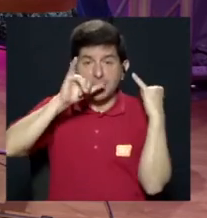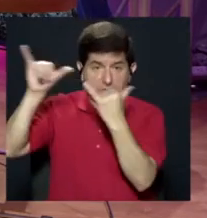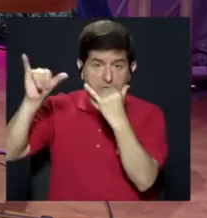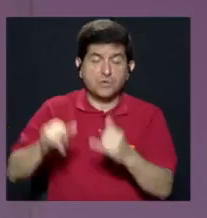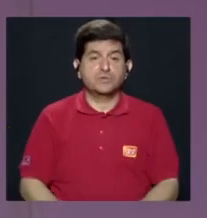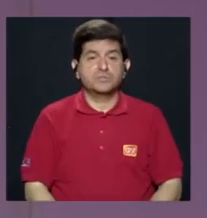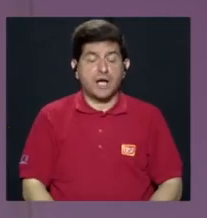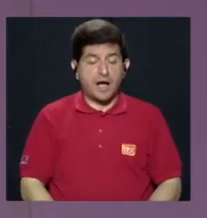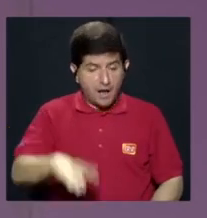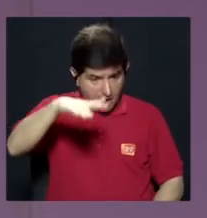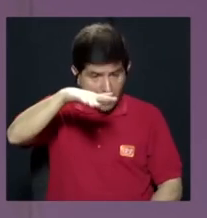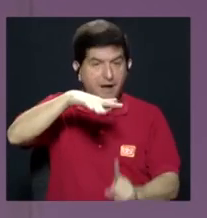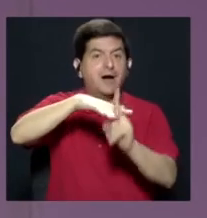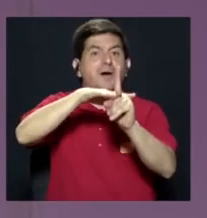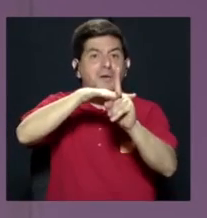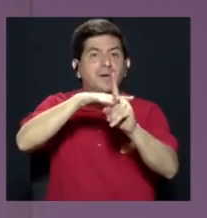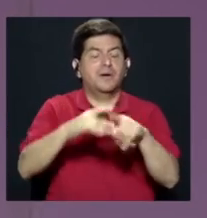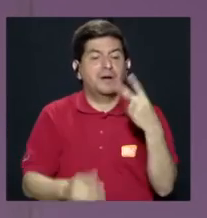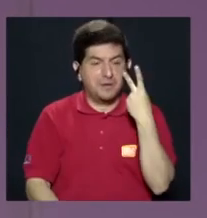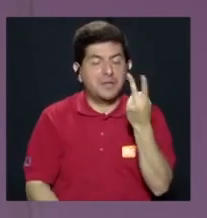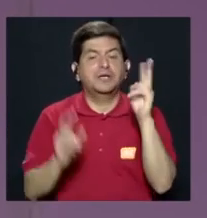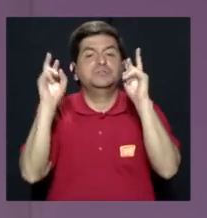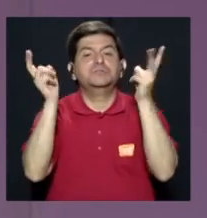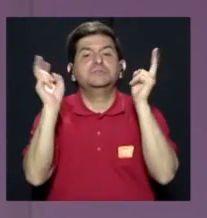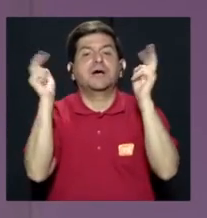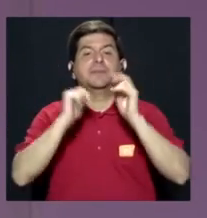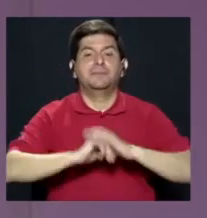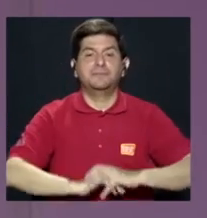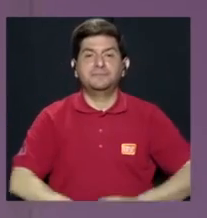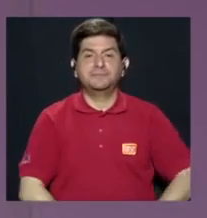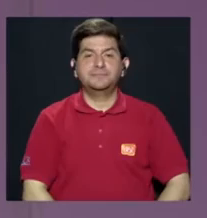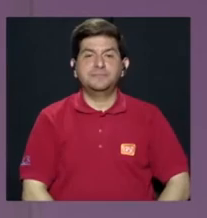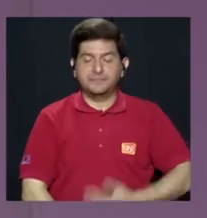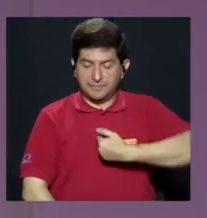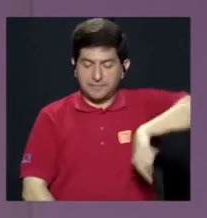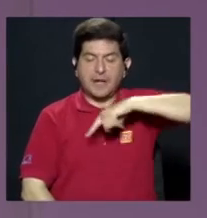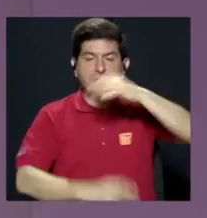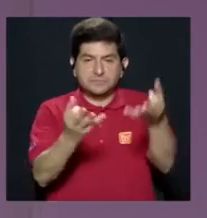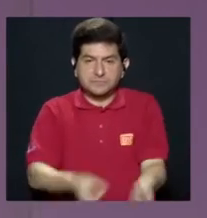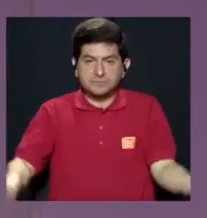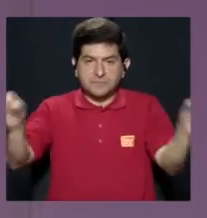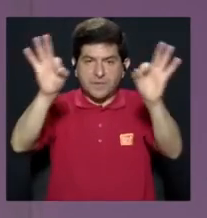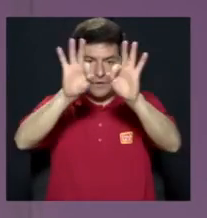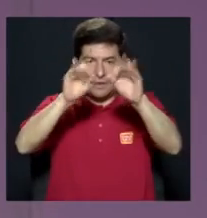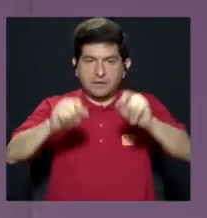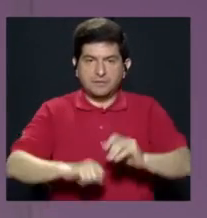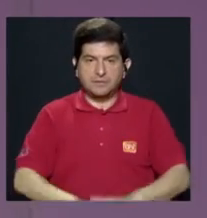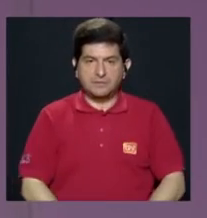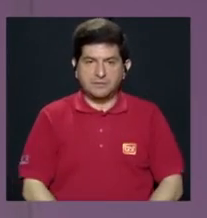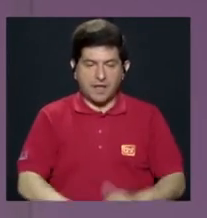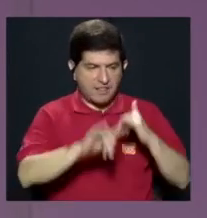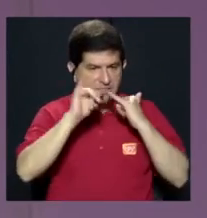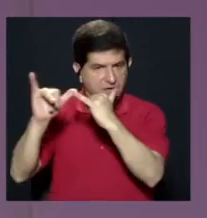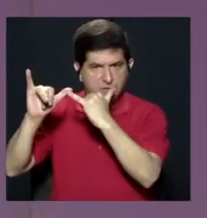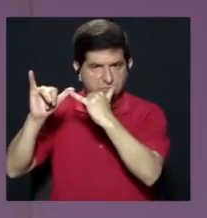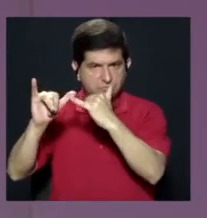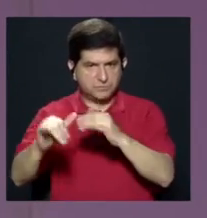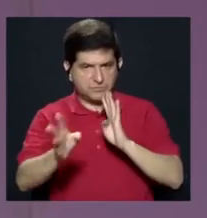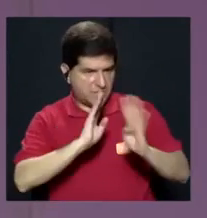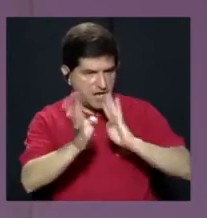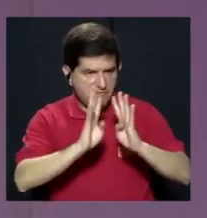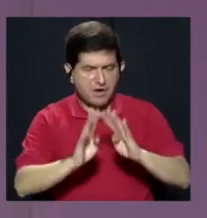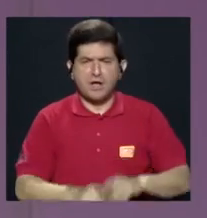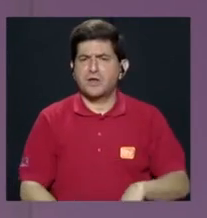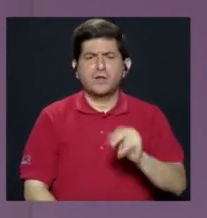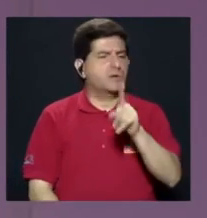más se ve el tema, ¿verdad? Uh-huh. Entonces, para nosotros es muy importante el que denuncien, el que hablen, el que